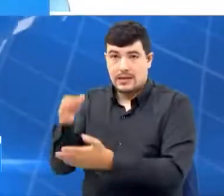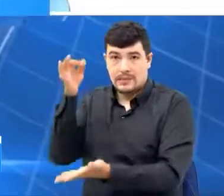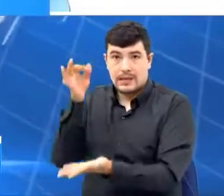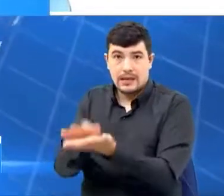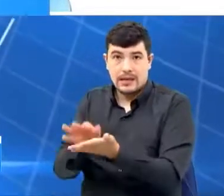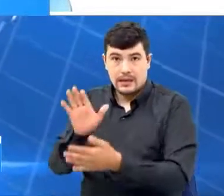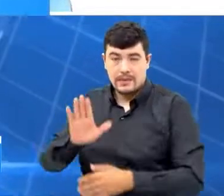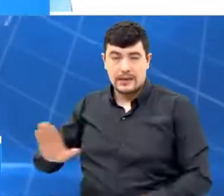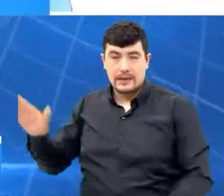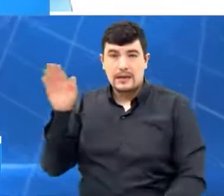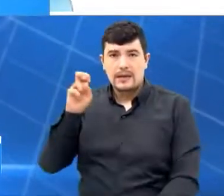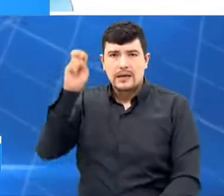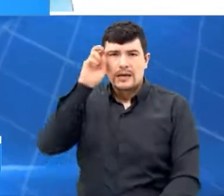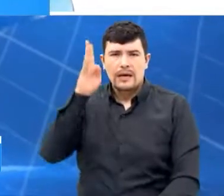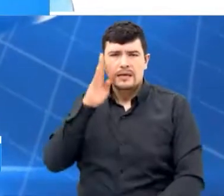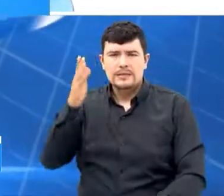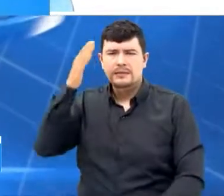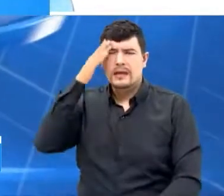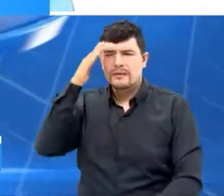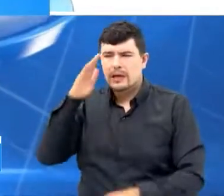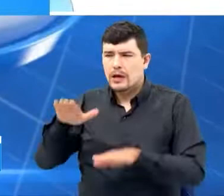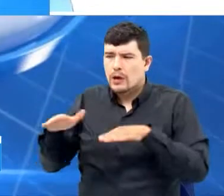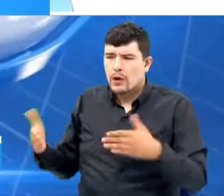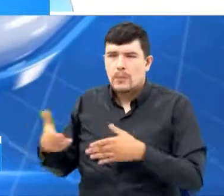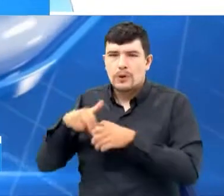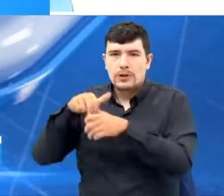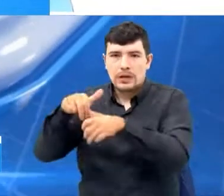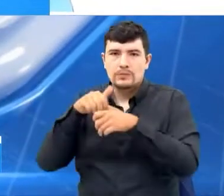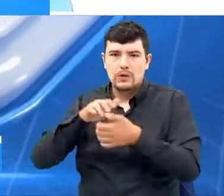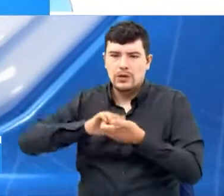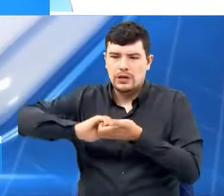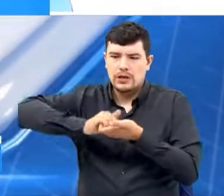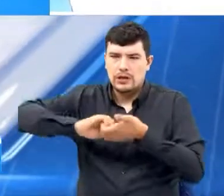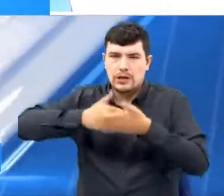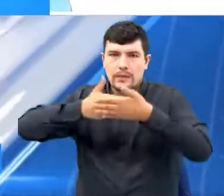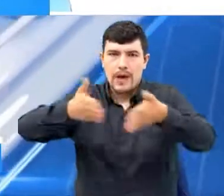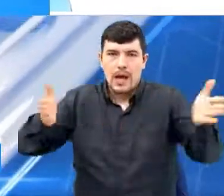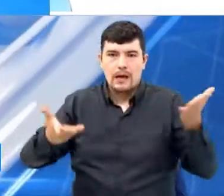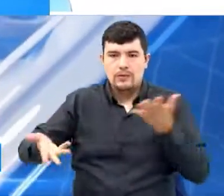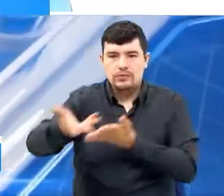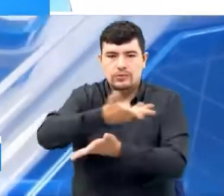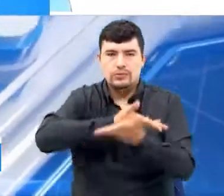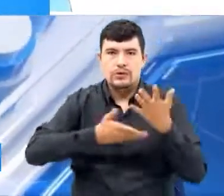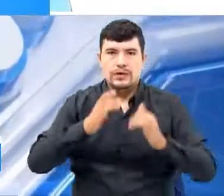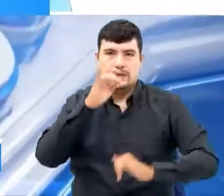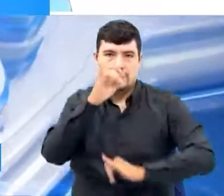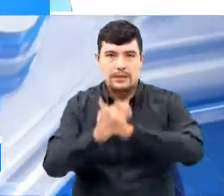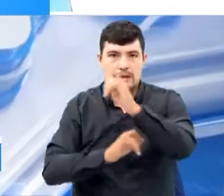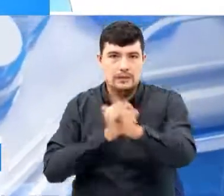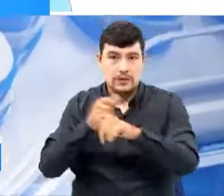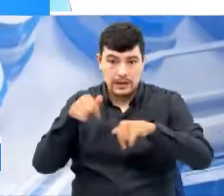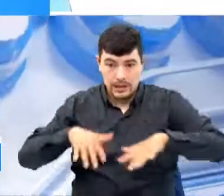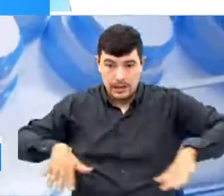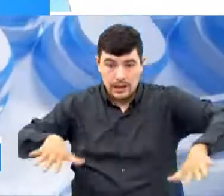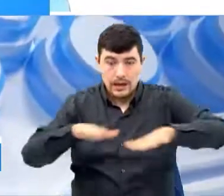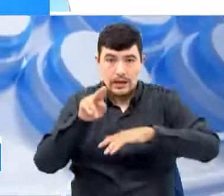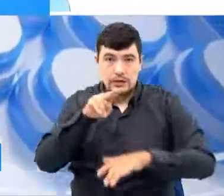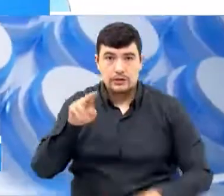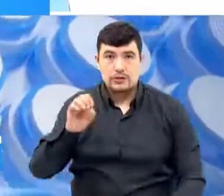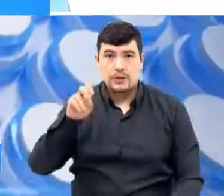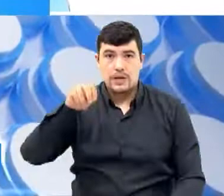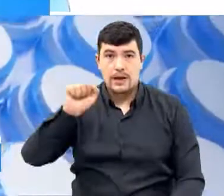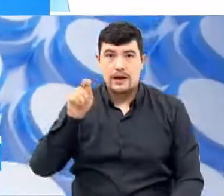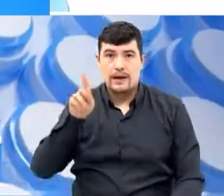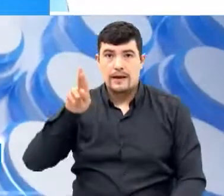revisar cómo avanza la reactivación del transporte de carga en los pasos internacionales. Desde la Zona Franca, para Oriente Noticias,